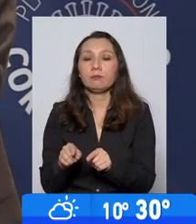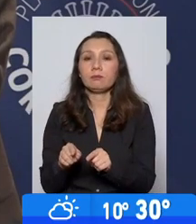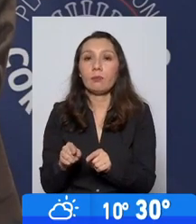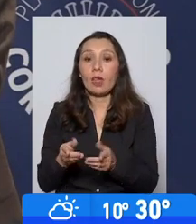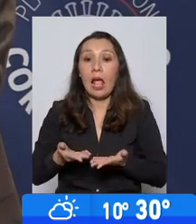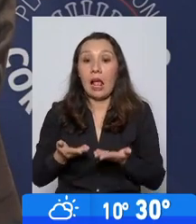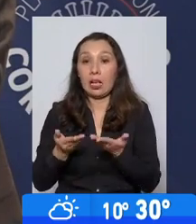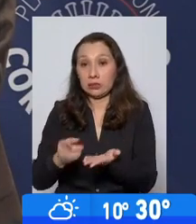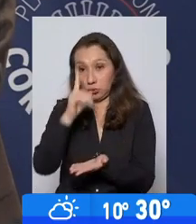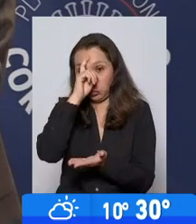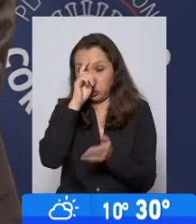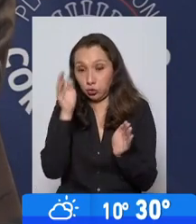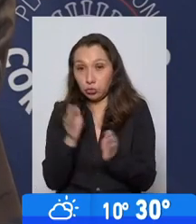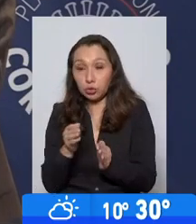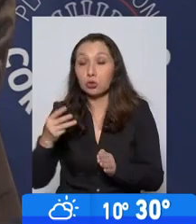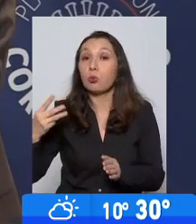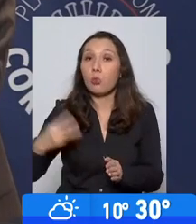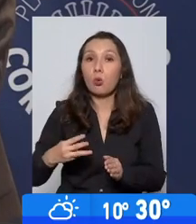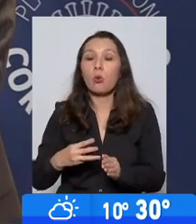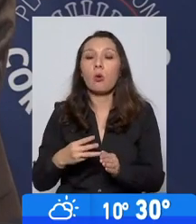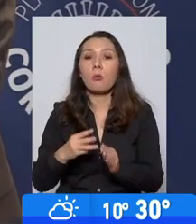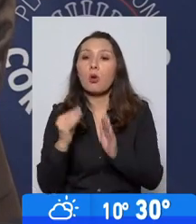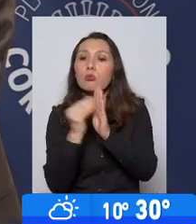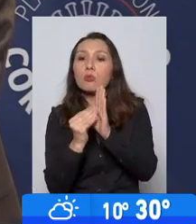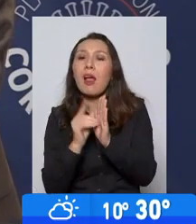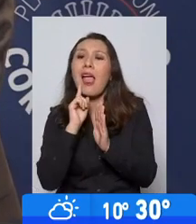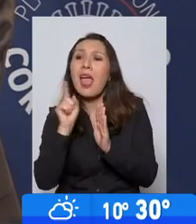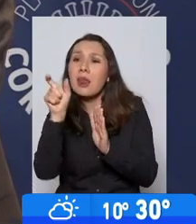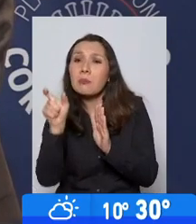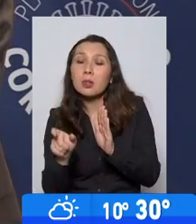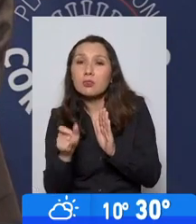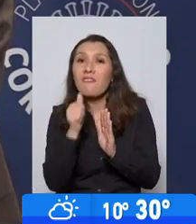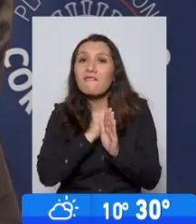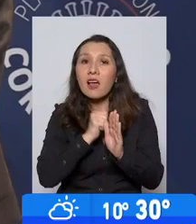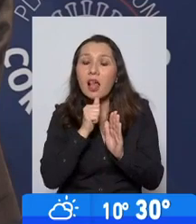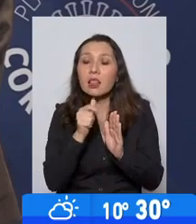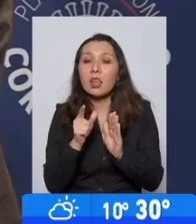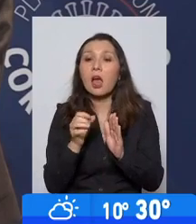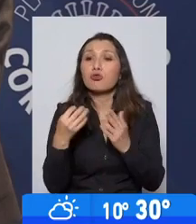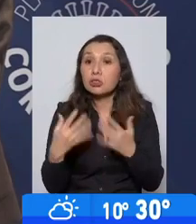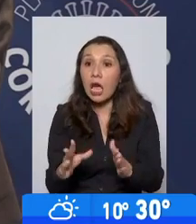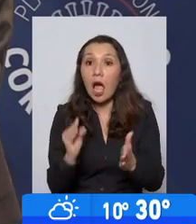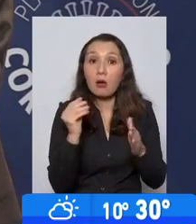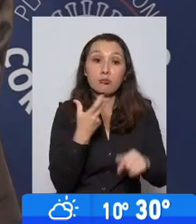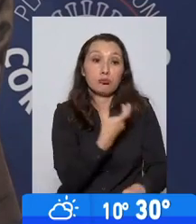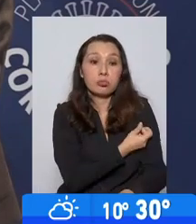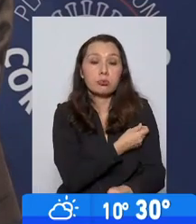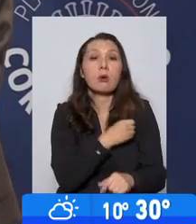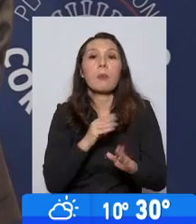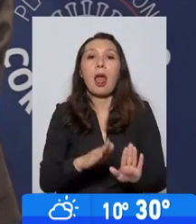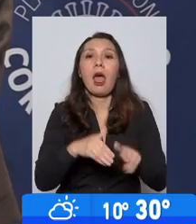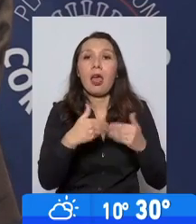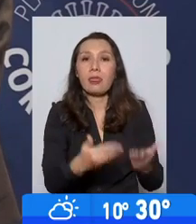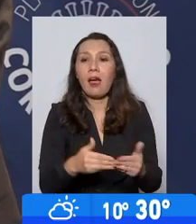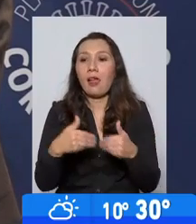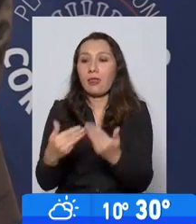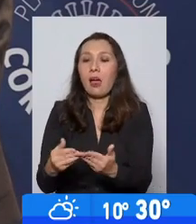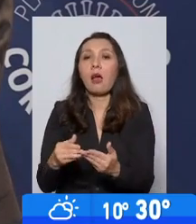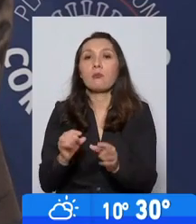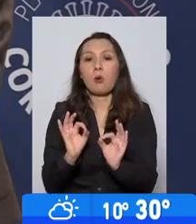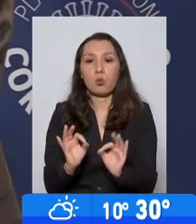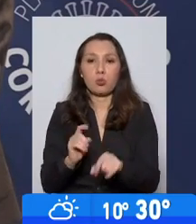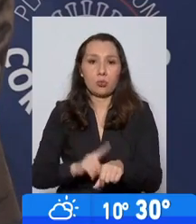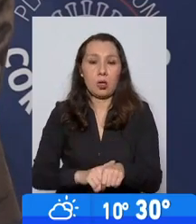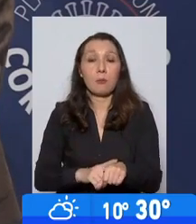la atención primaria, las municipalidades, registren aquellas vacunas que han colocado para poder ir entregando en forma